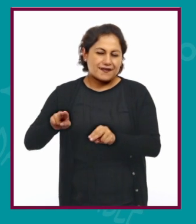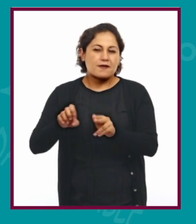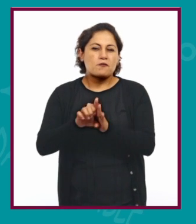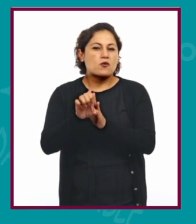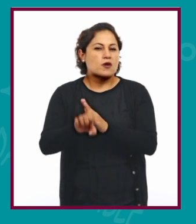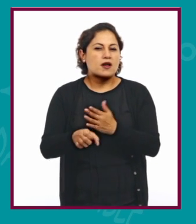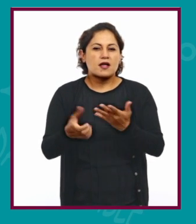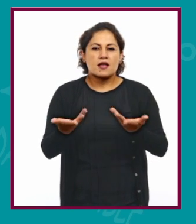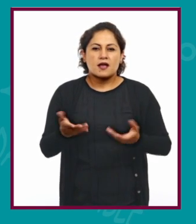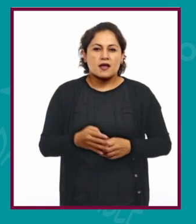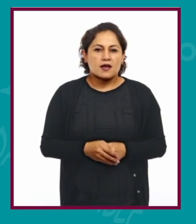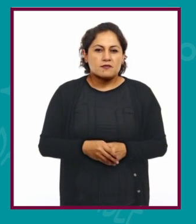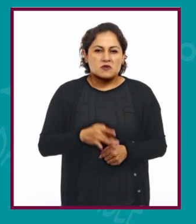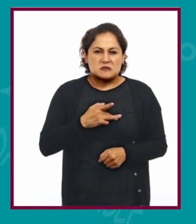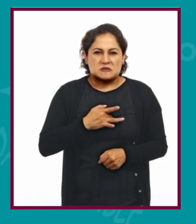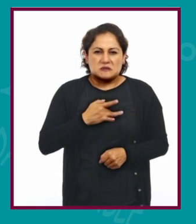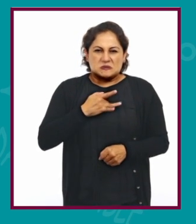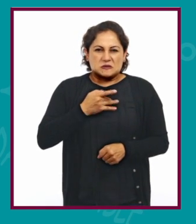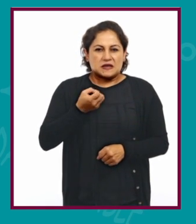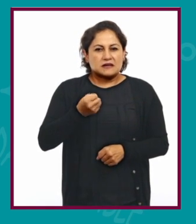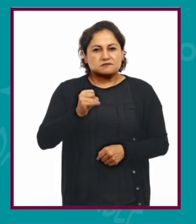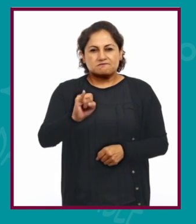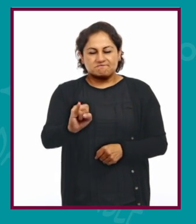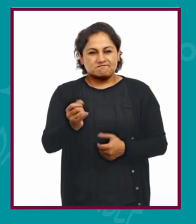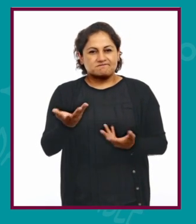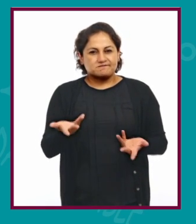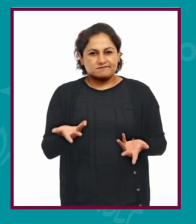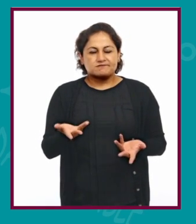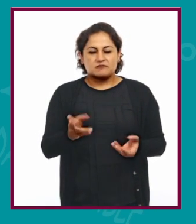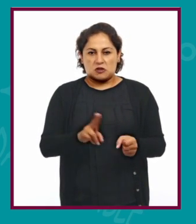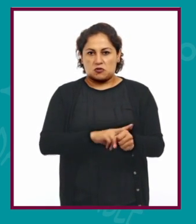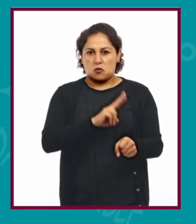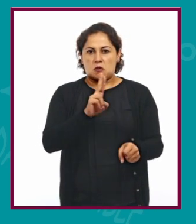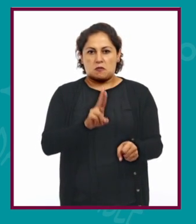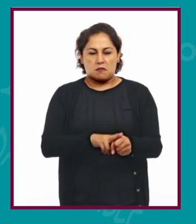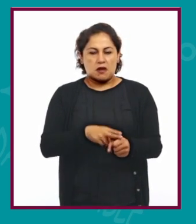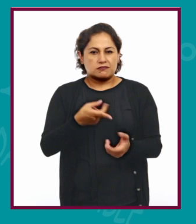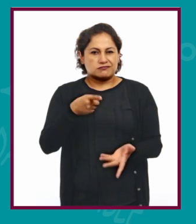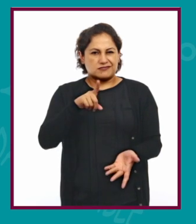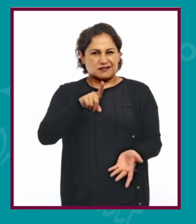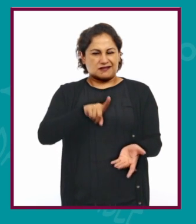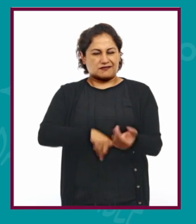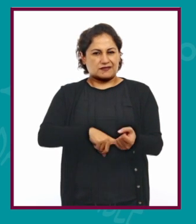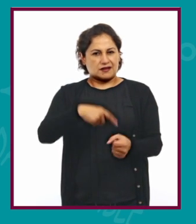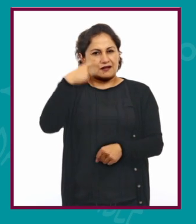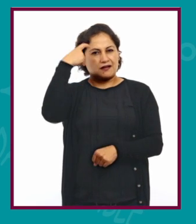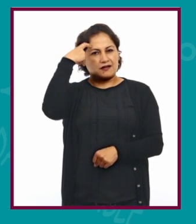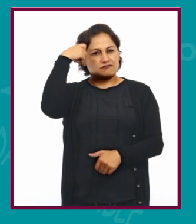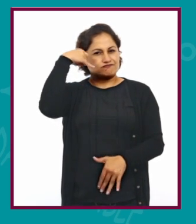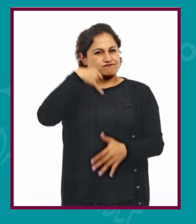que de satisfacción de un impulso, ¿no? Un